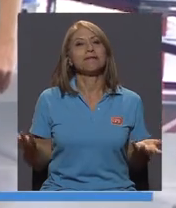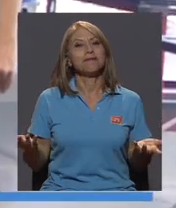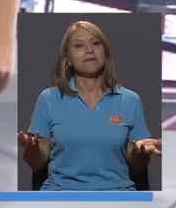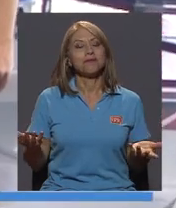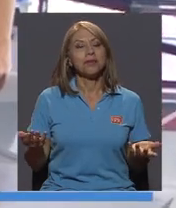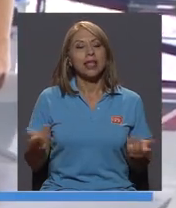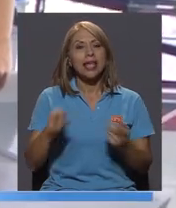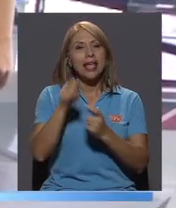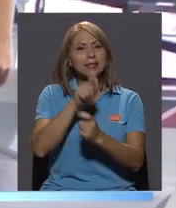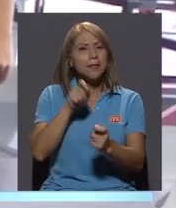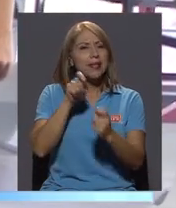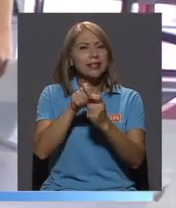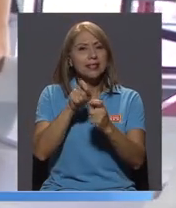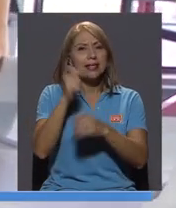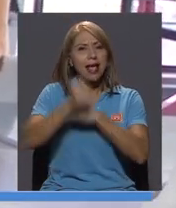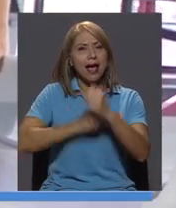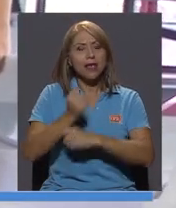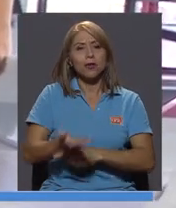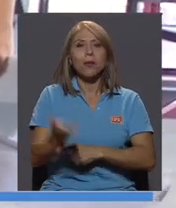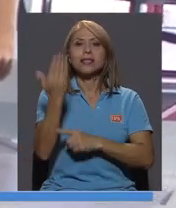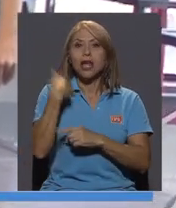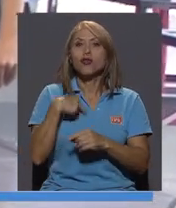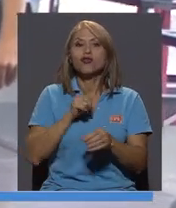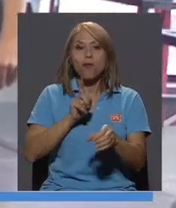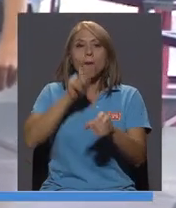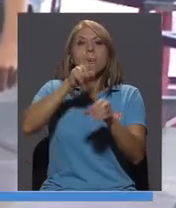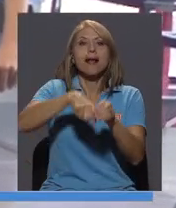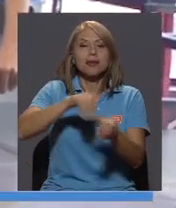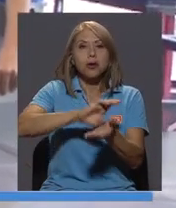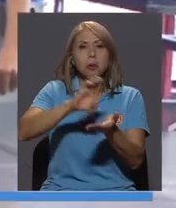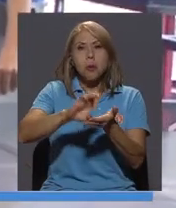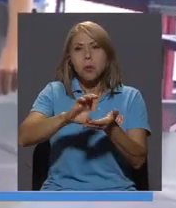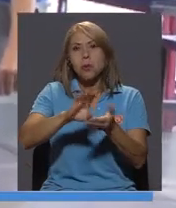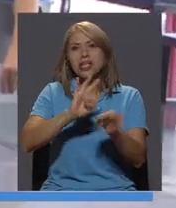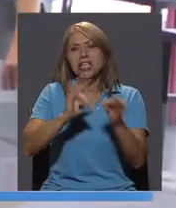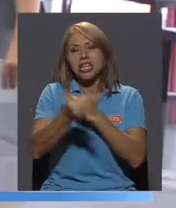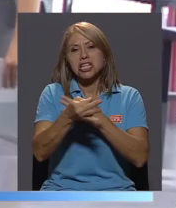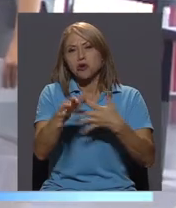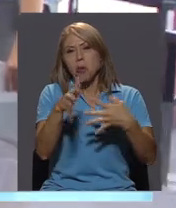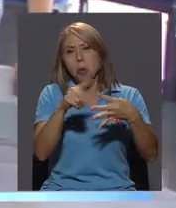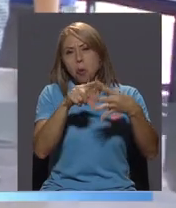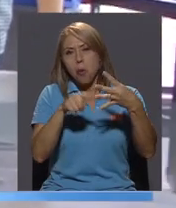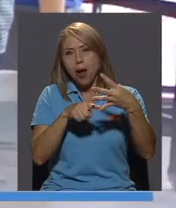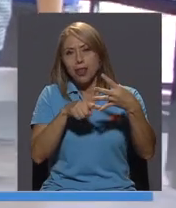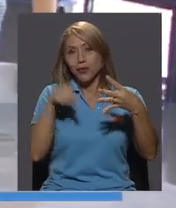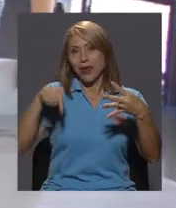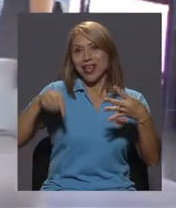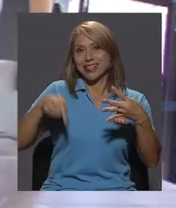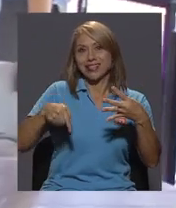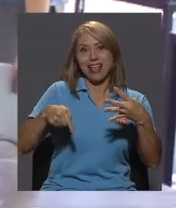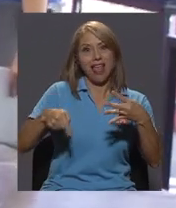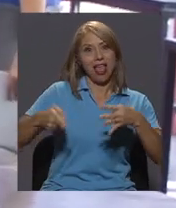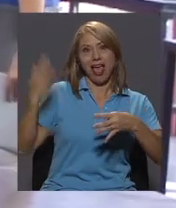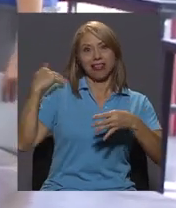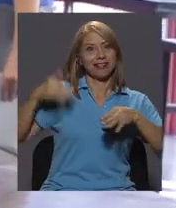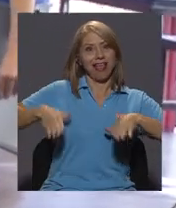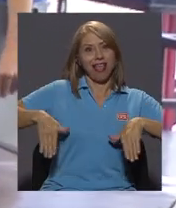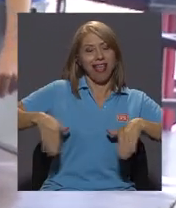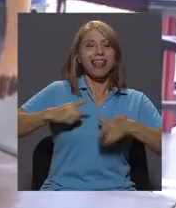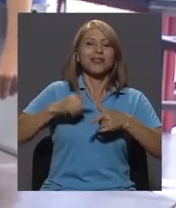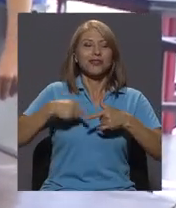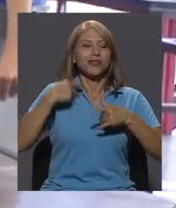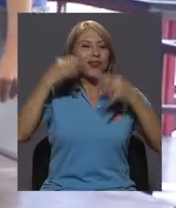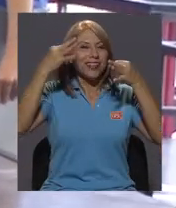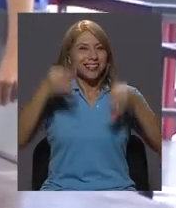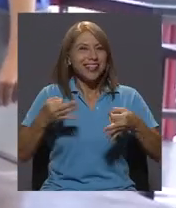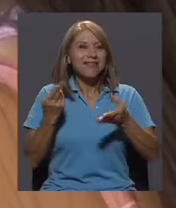Y específicamente, bueno, el año pasado estuve en varios, estuve como en cuatro, y ahora este no lo había hecho, entonces